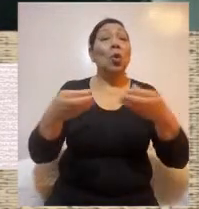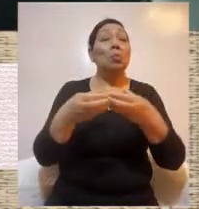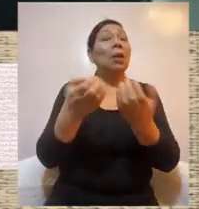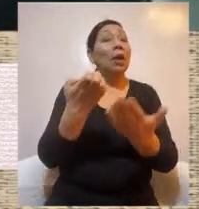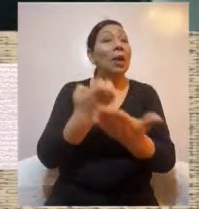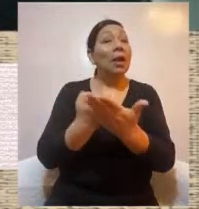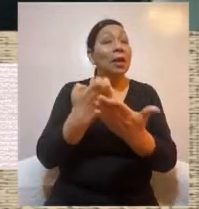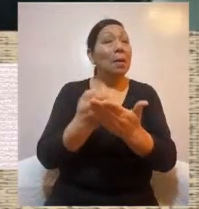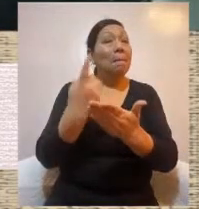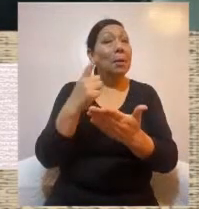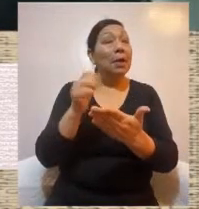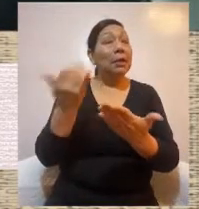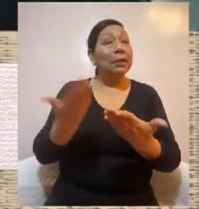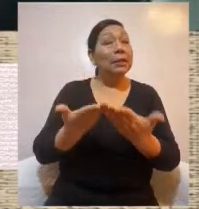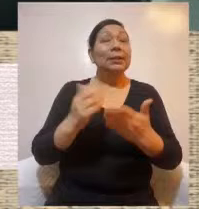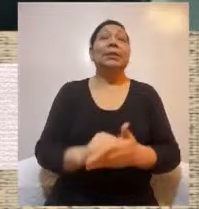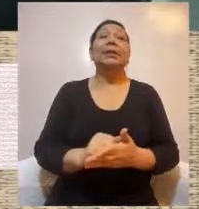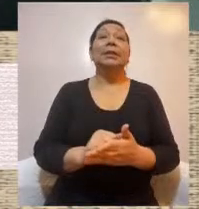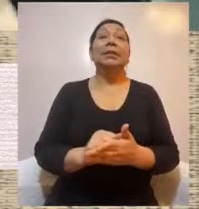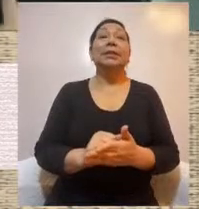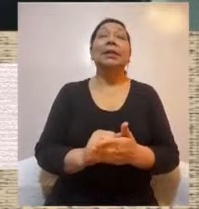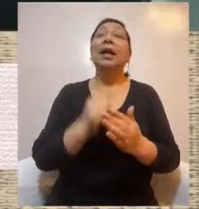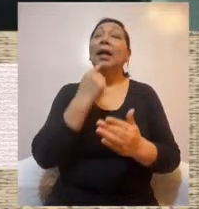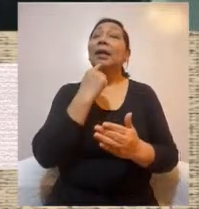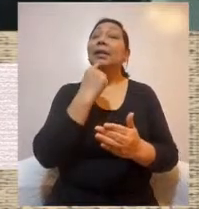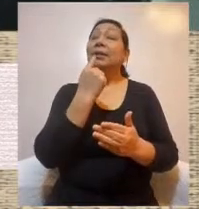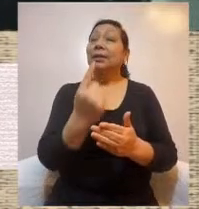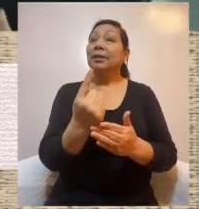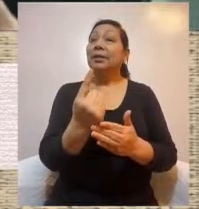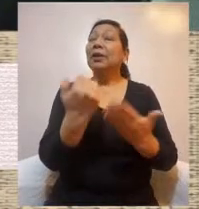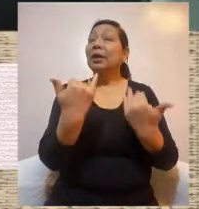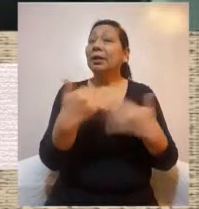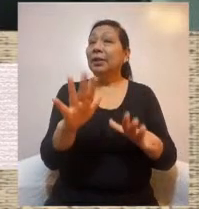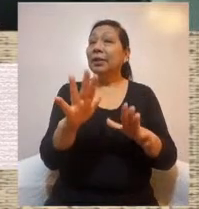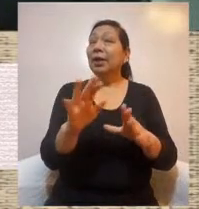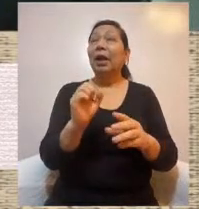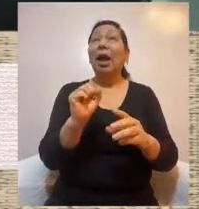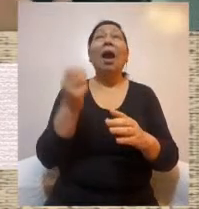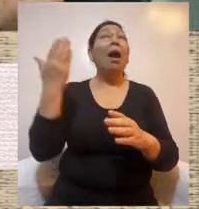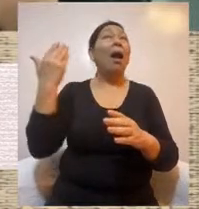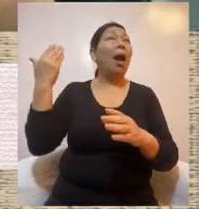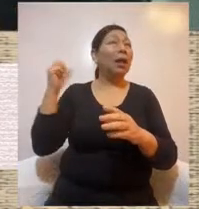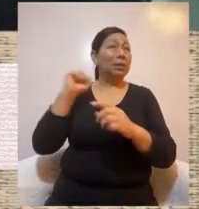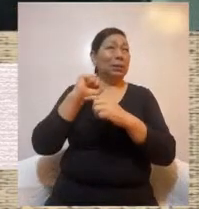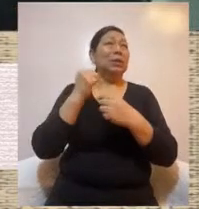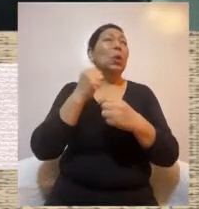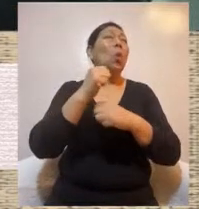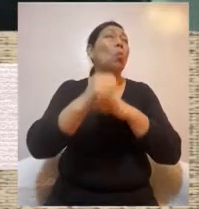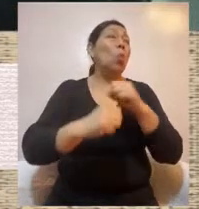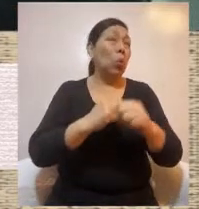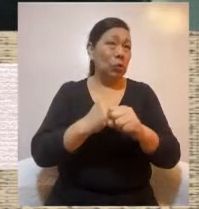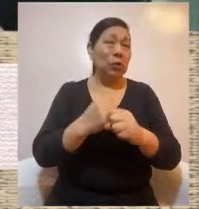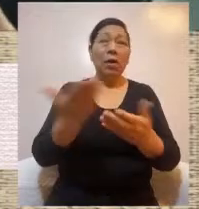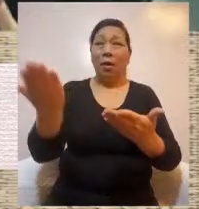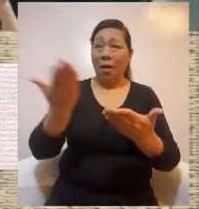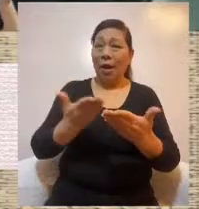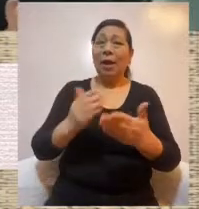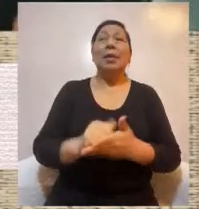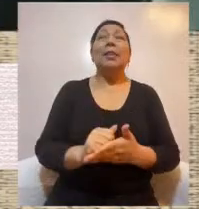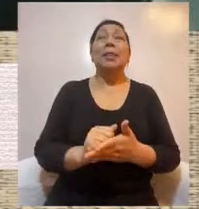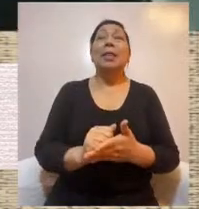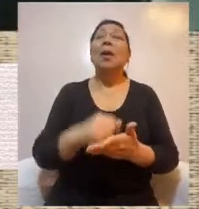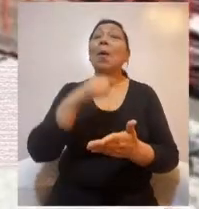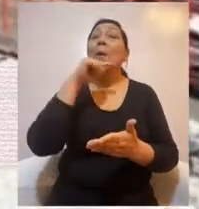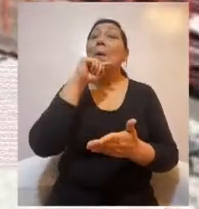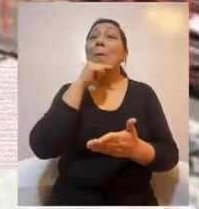Comisión Económica para América Latina ha señalado que ya desde el siglo pasado y en las últimas décadas, la